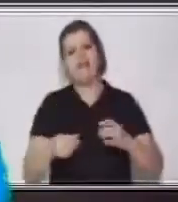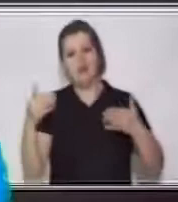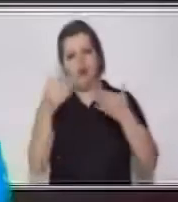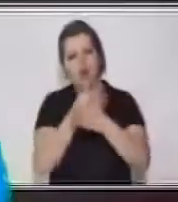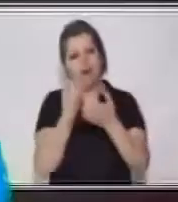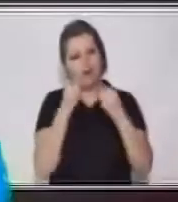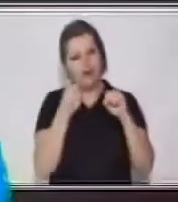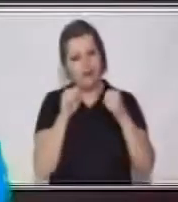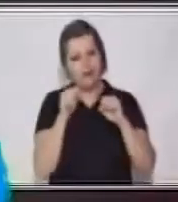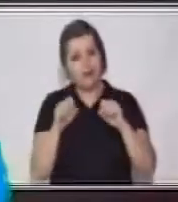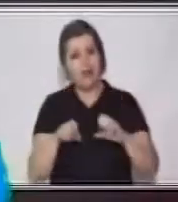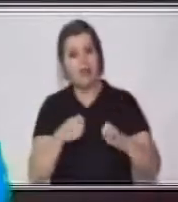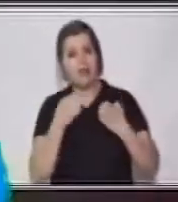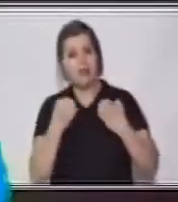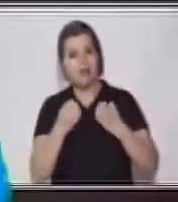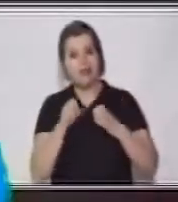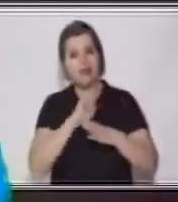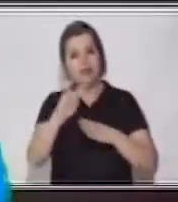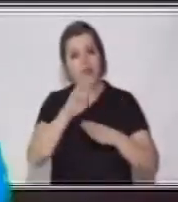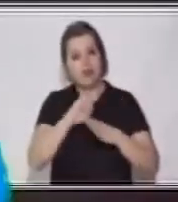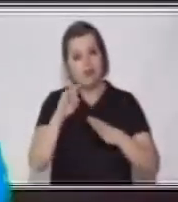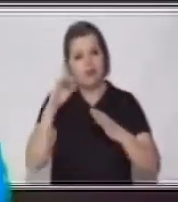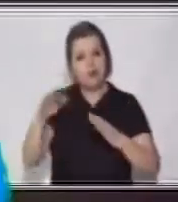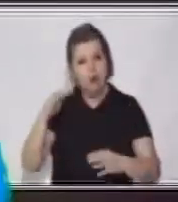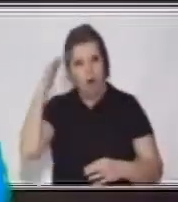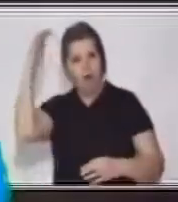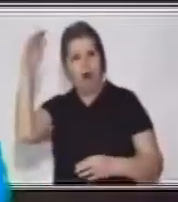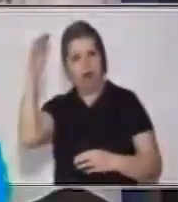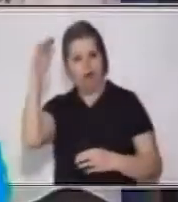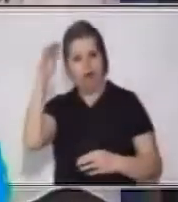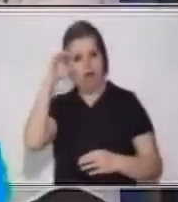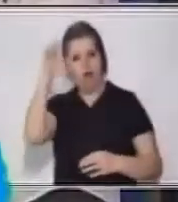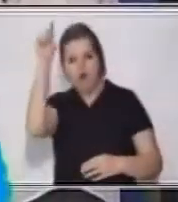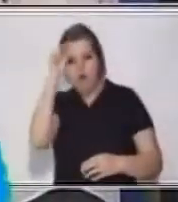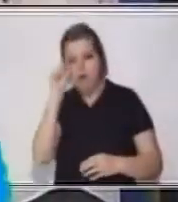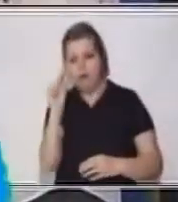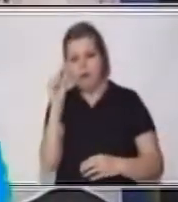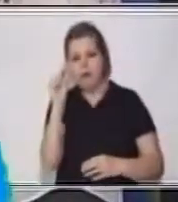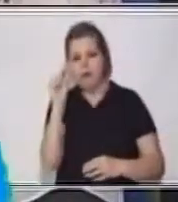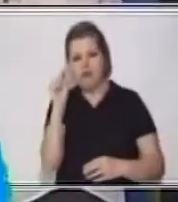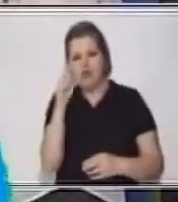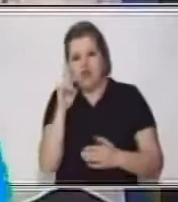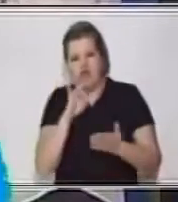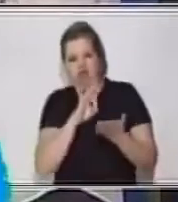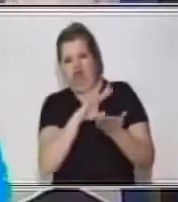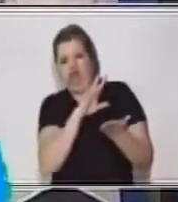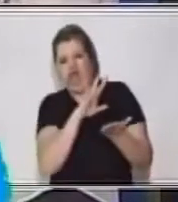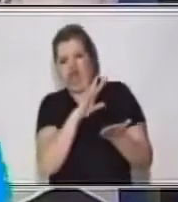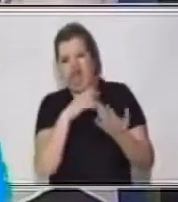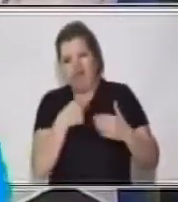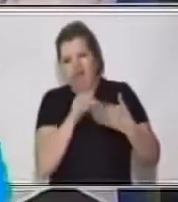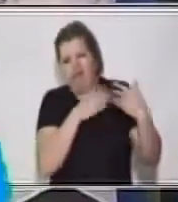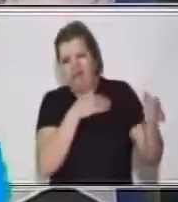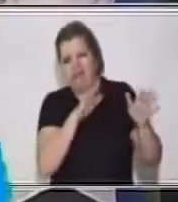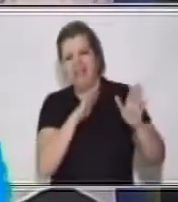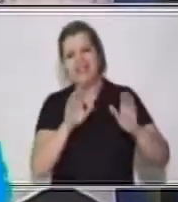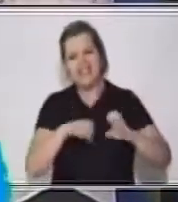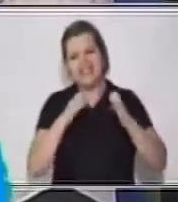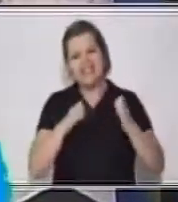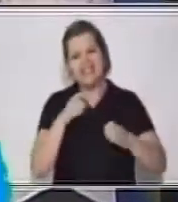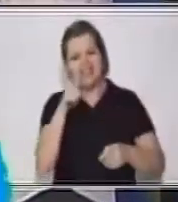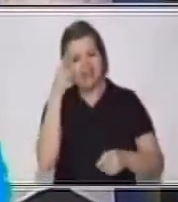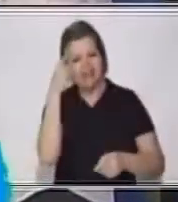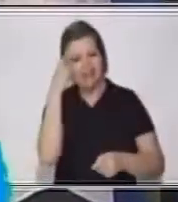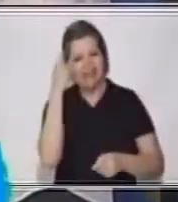y de un despectivo. ¿Y cuál es la característica principal entonces del morfema derivativo y